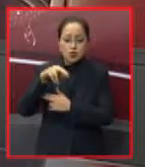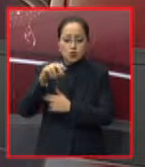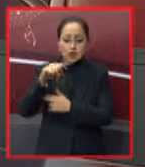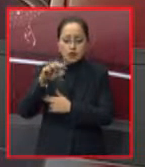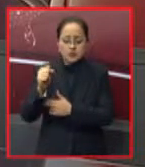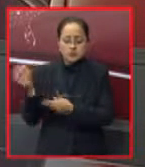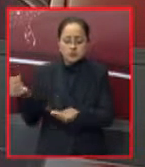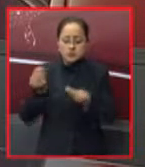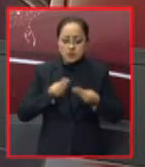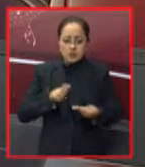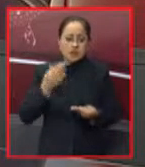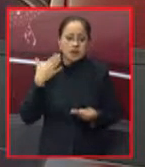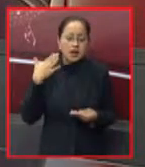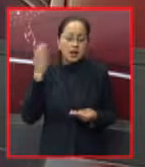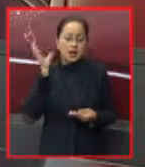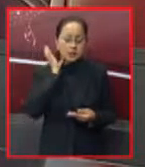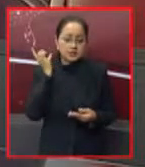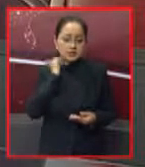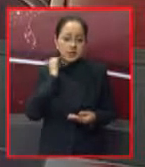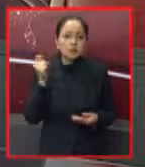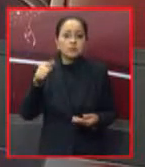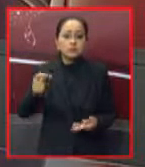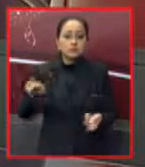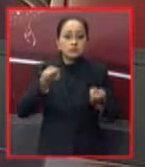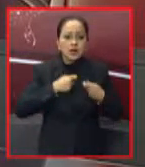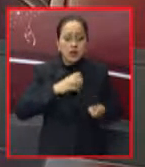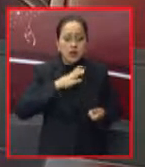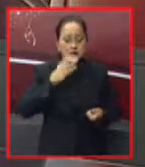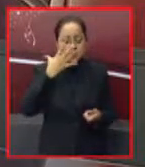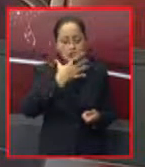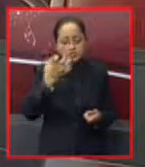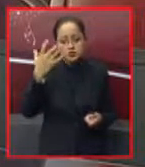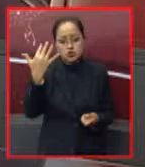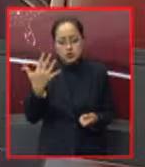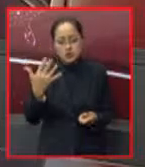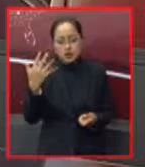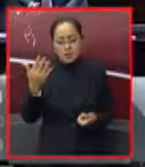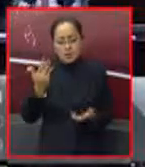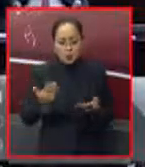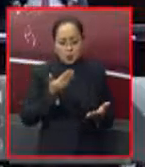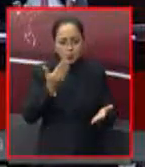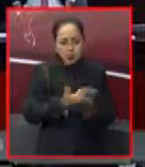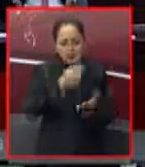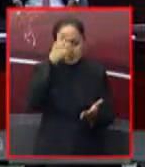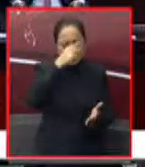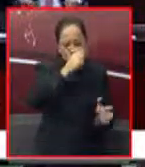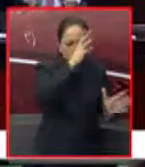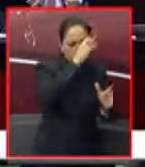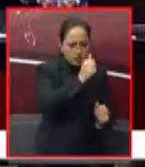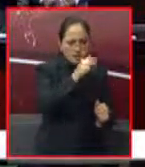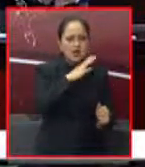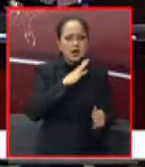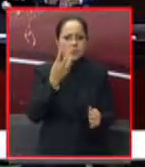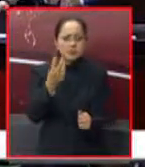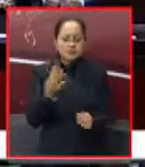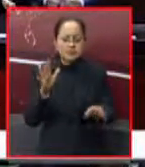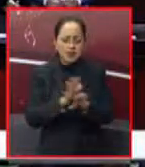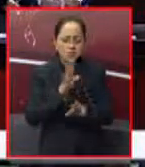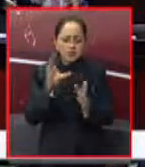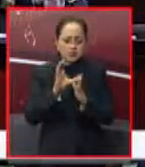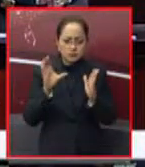República. Se dio cuenta también de más de 550 proposiciones con puntos de acuerdo y se aprobaron 3 reformas a la Constitución